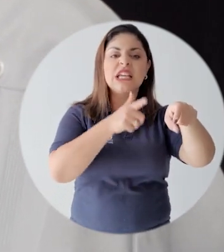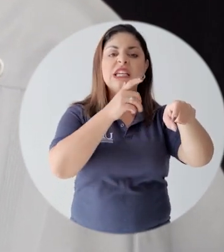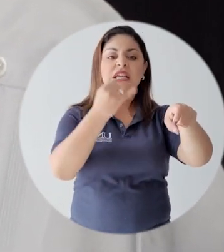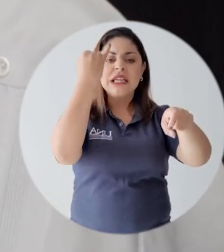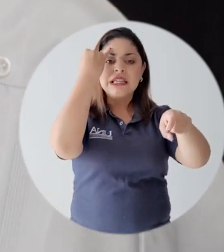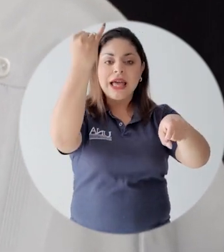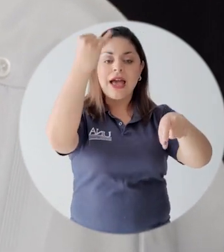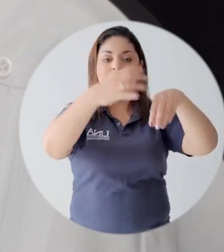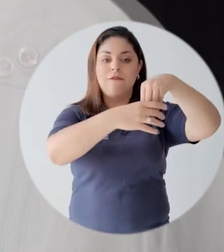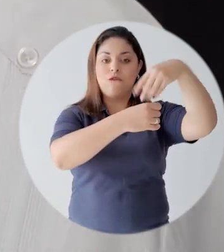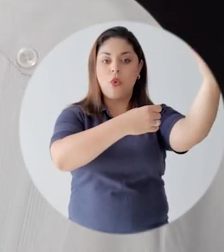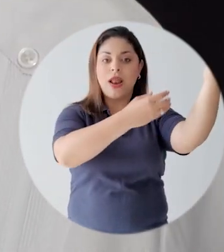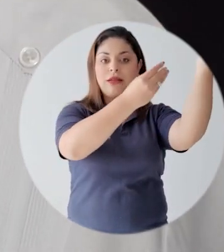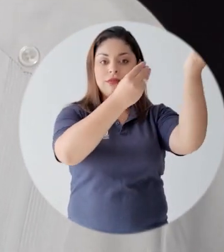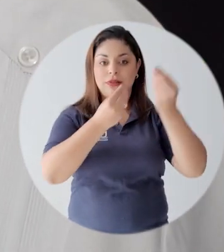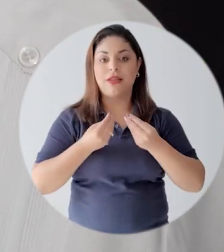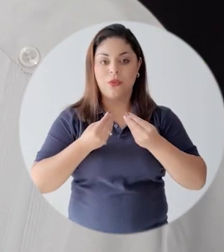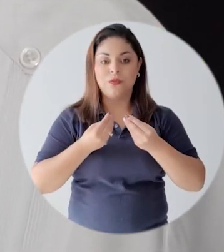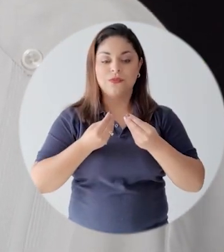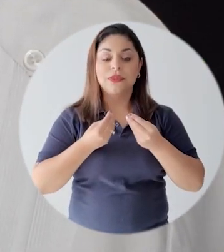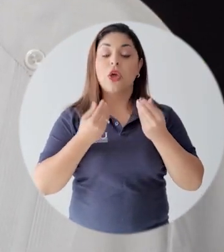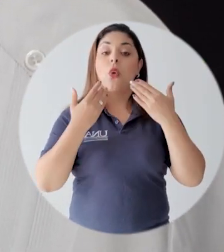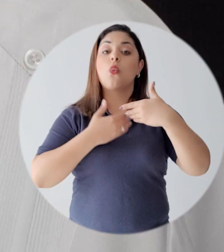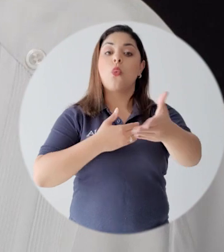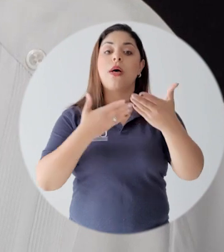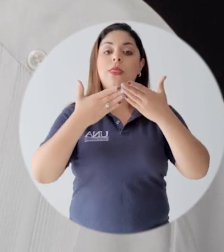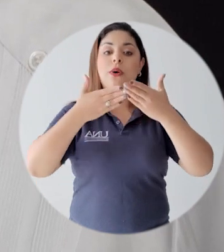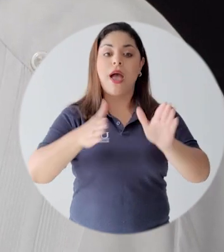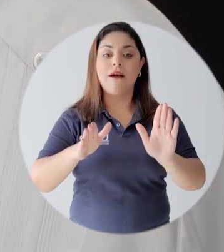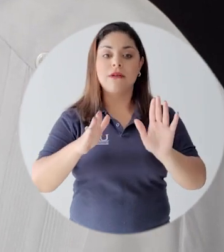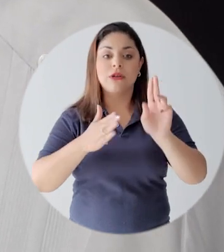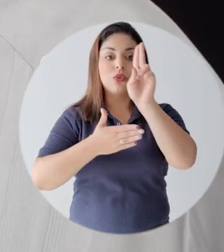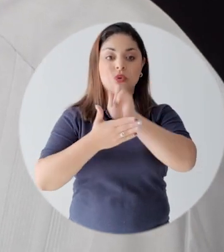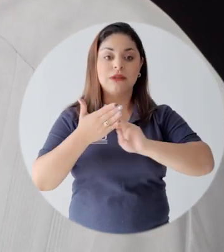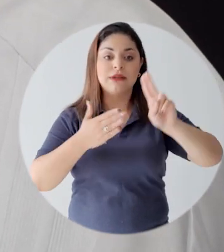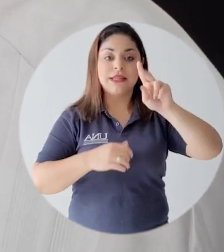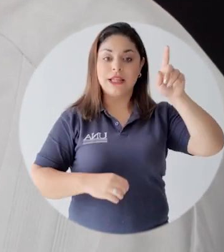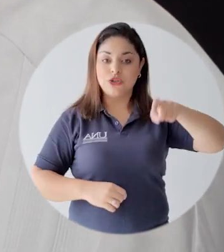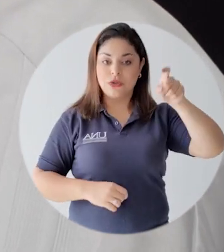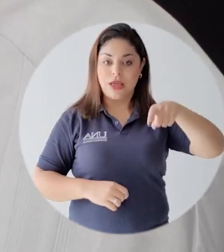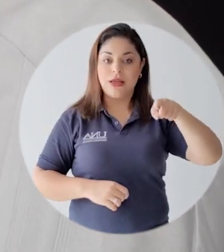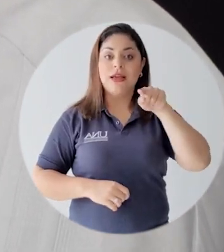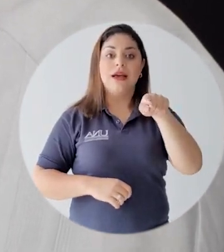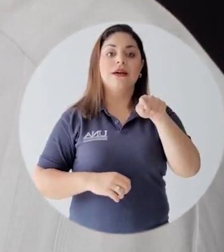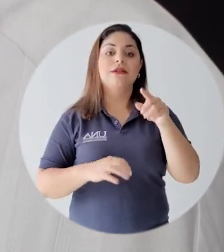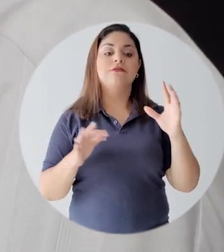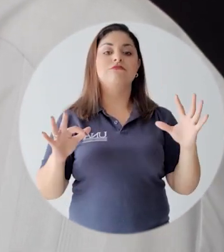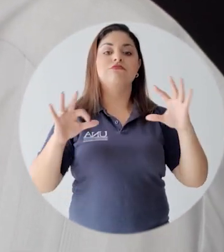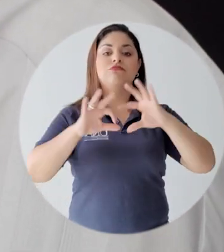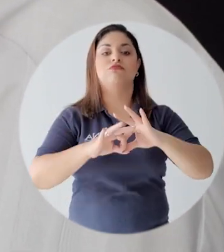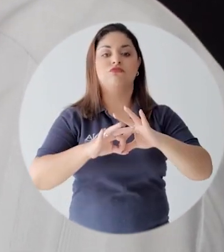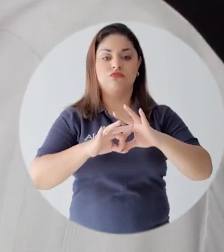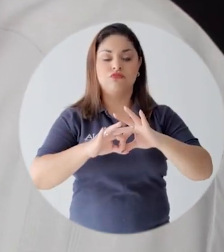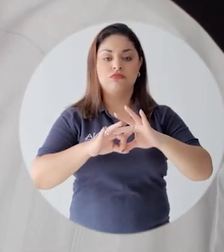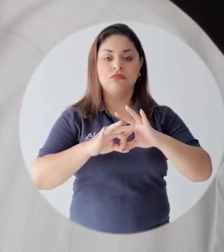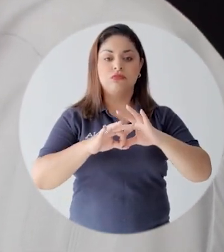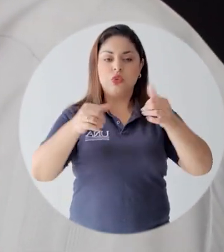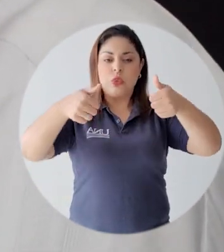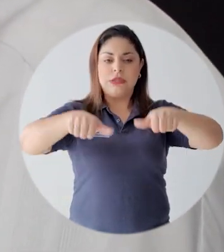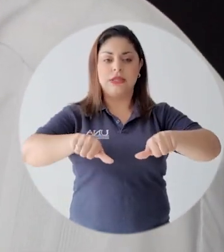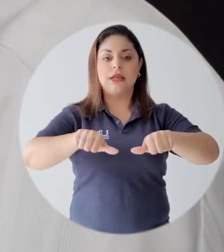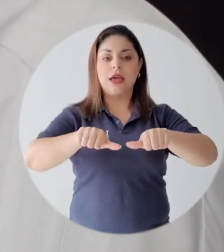nos llega de fuera. Lo que sucede es que cuando se abre la Universidad Nacional, ahí coincide con un